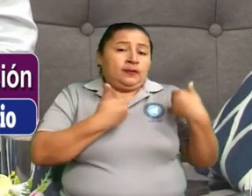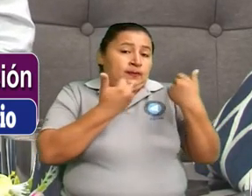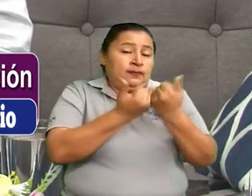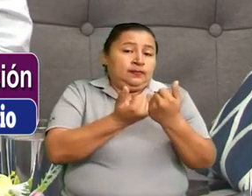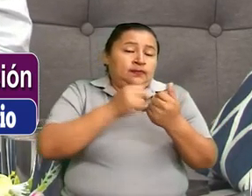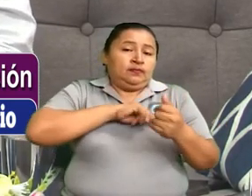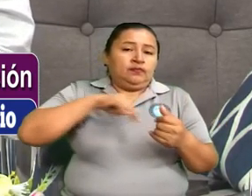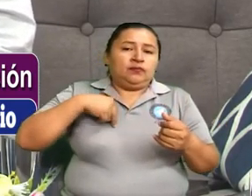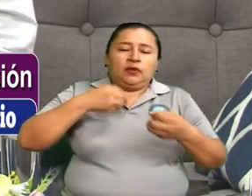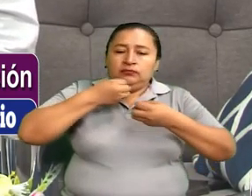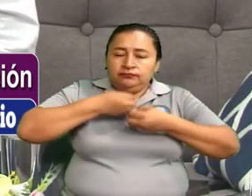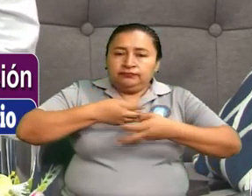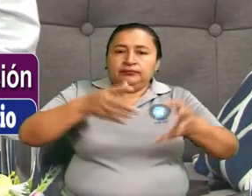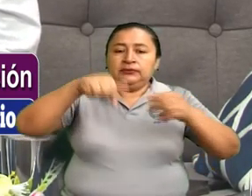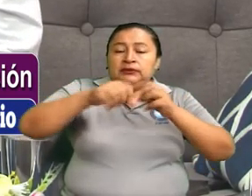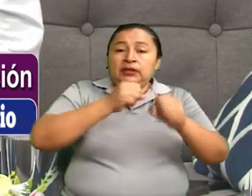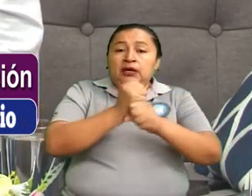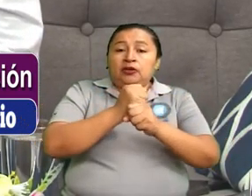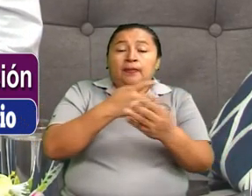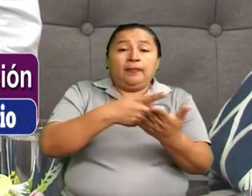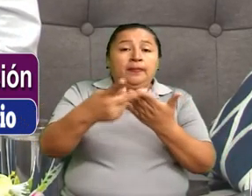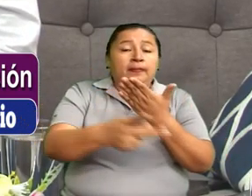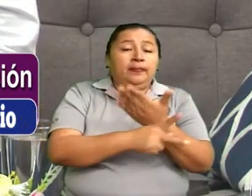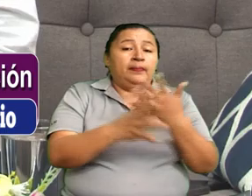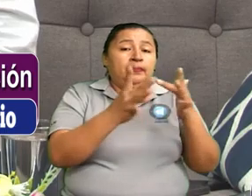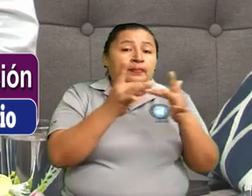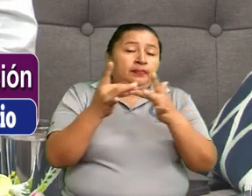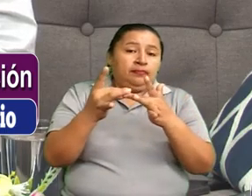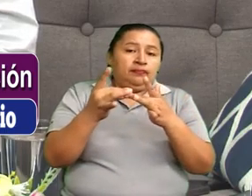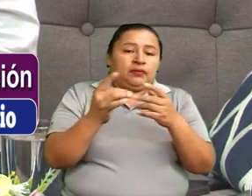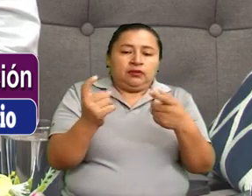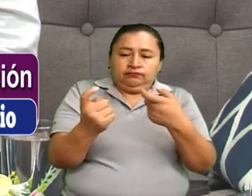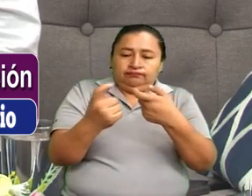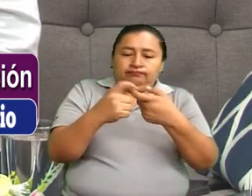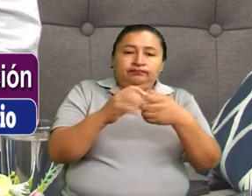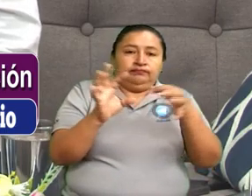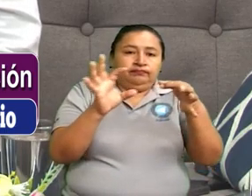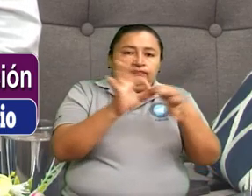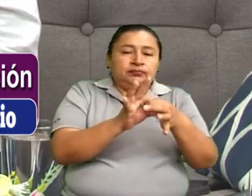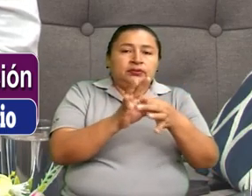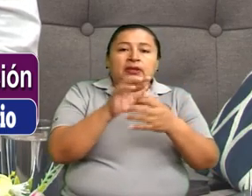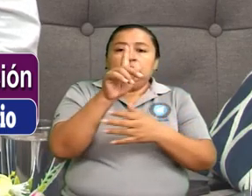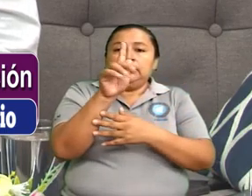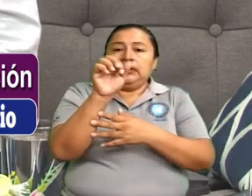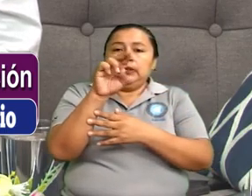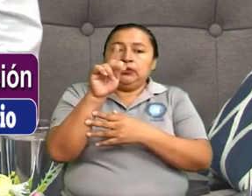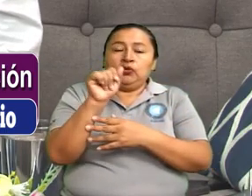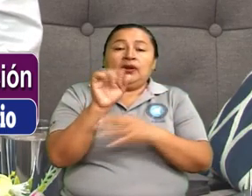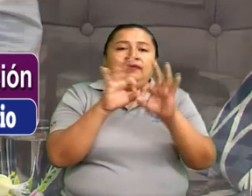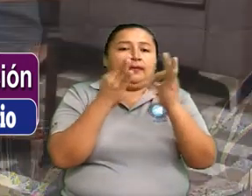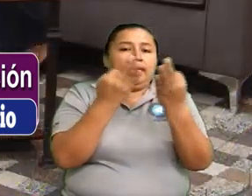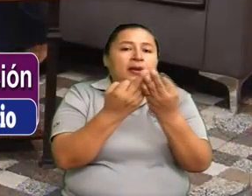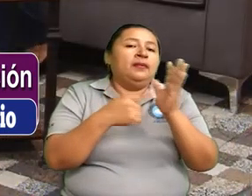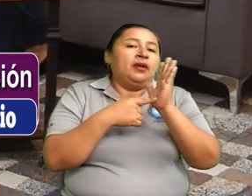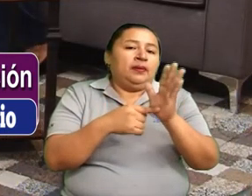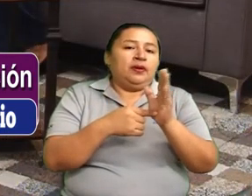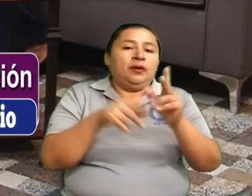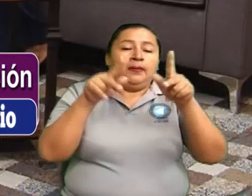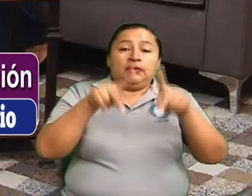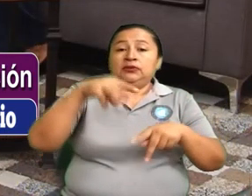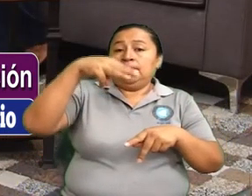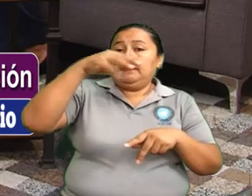hemos lanzado este año programas especiales, okay, que conectan con ese talento de las familias. Por ejemplo, con